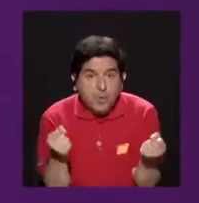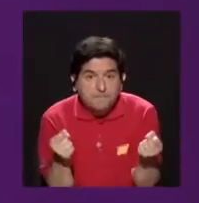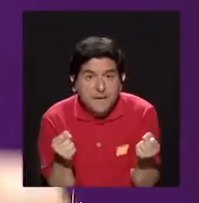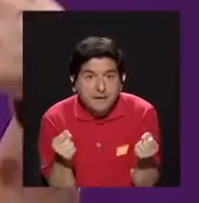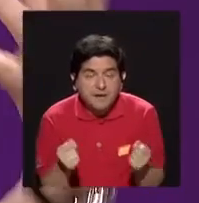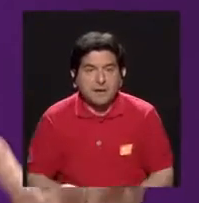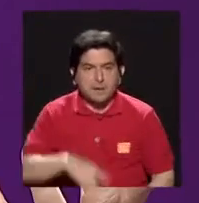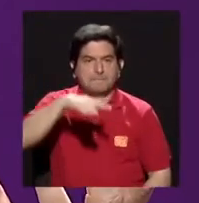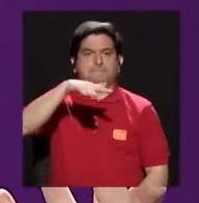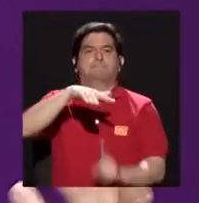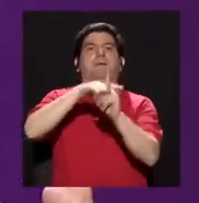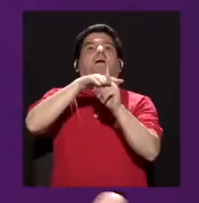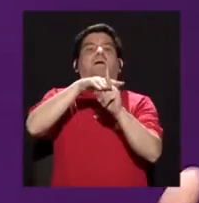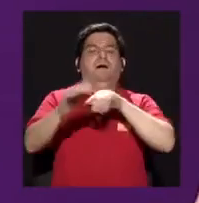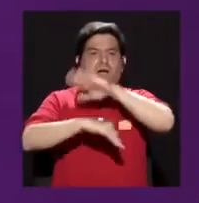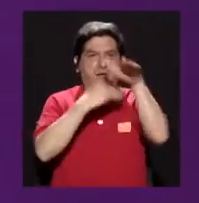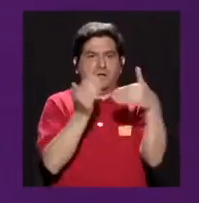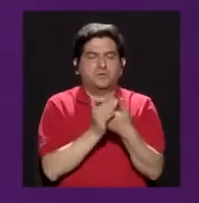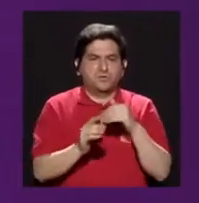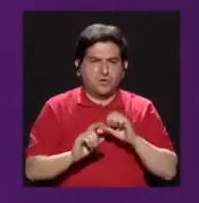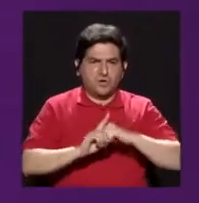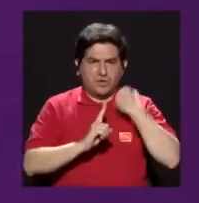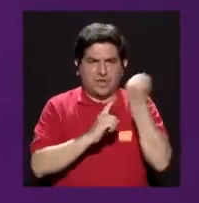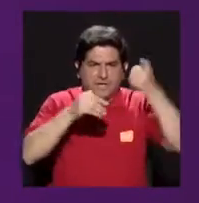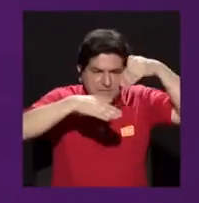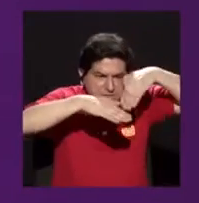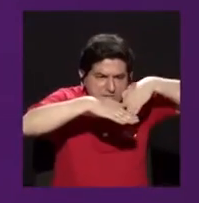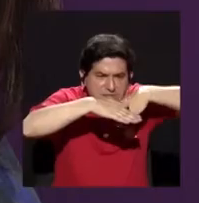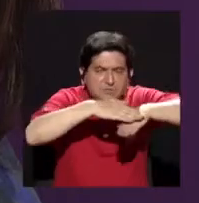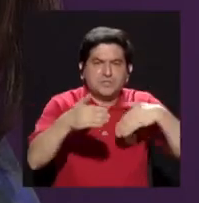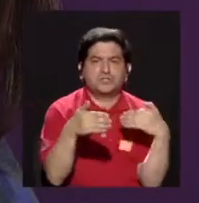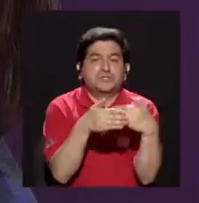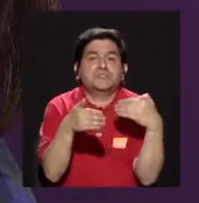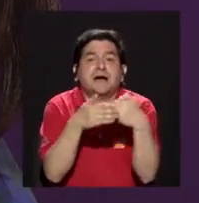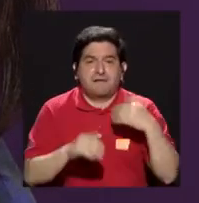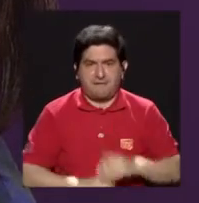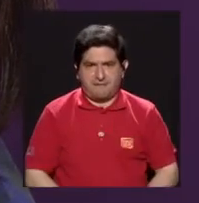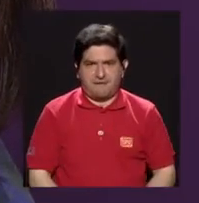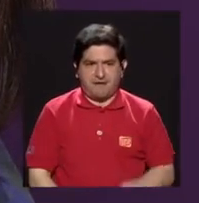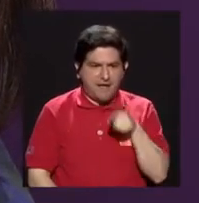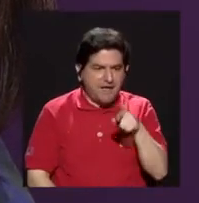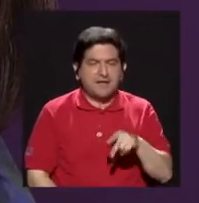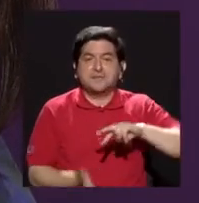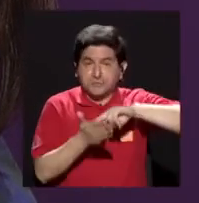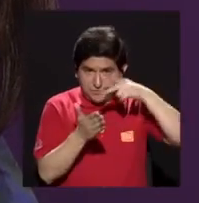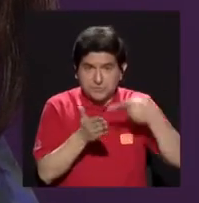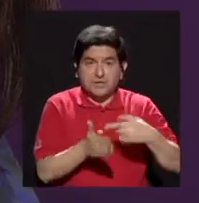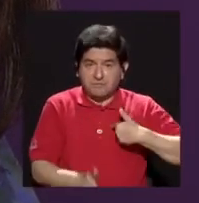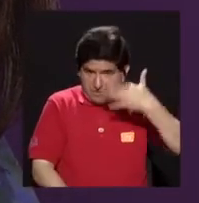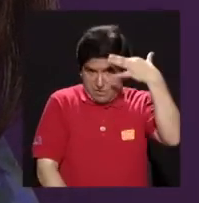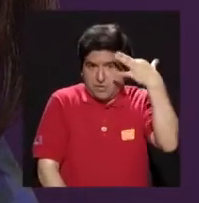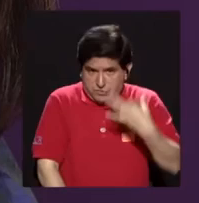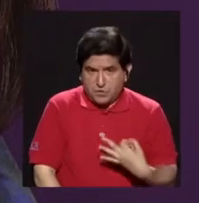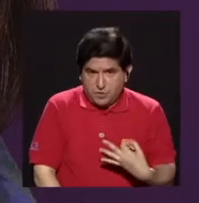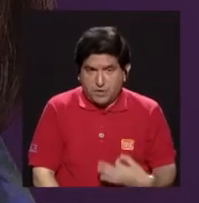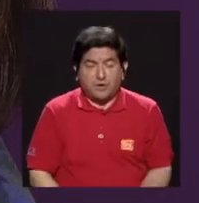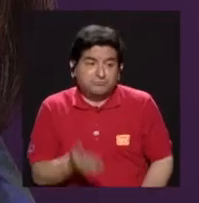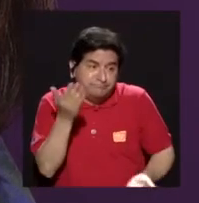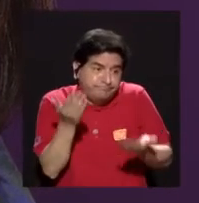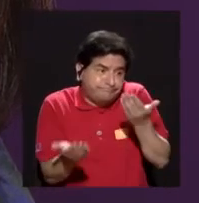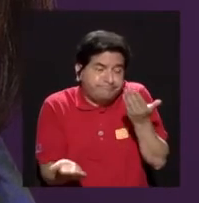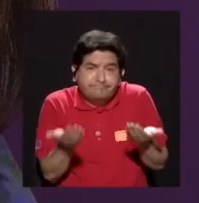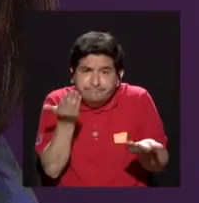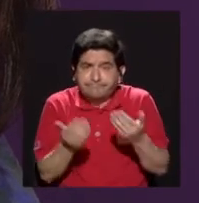¿verdad? Emerge, digamos, todo eso que está allí muy, muy cerca y que se constituye, desde mi punto de vista,